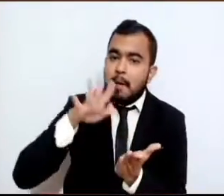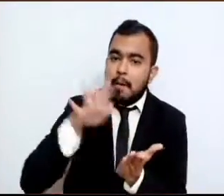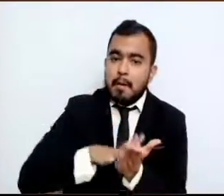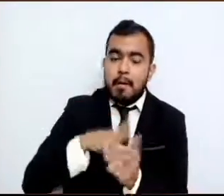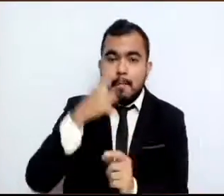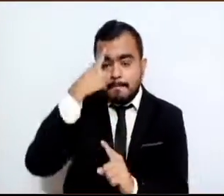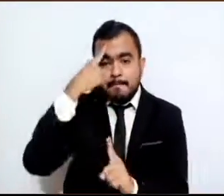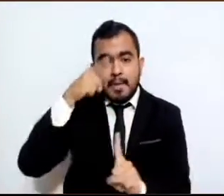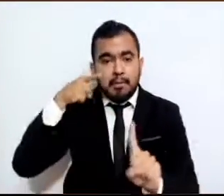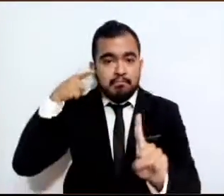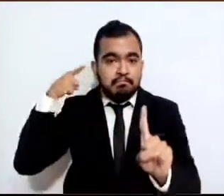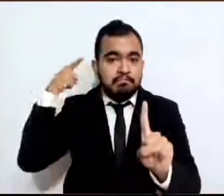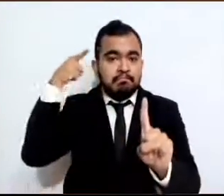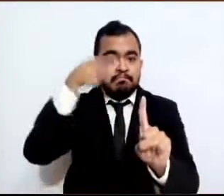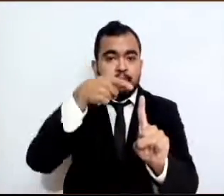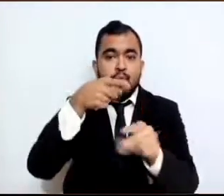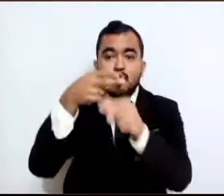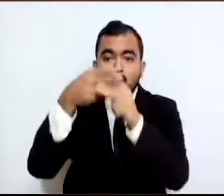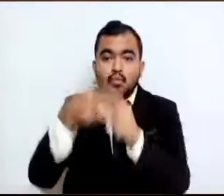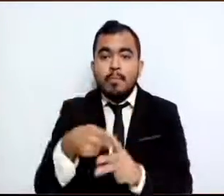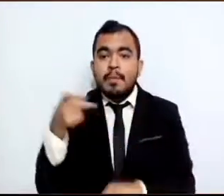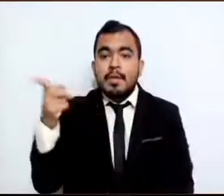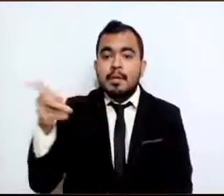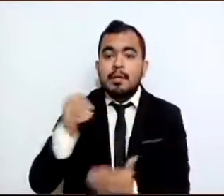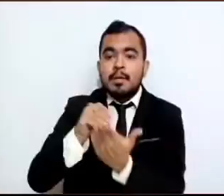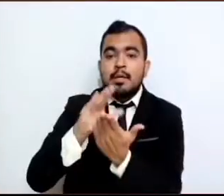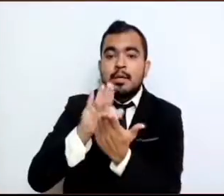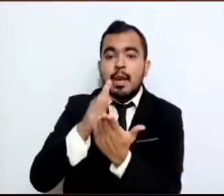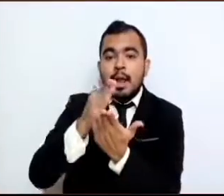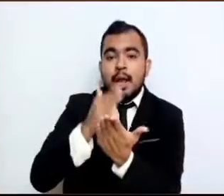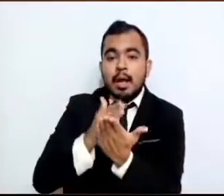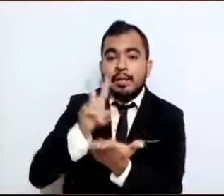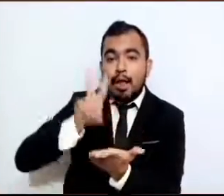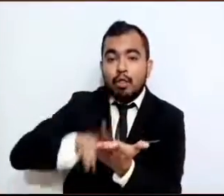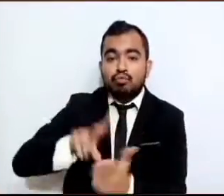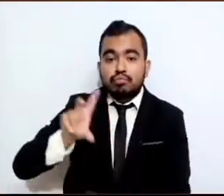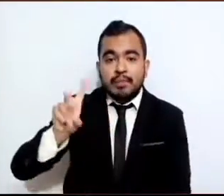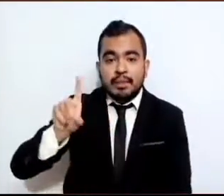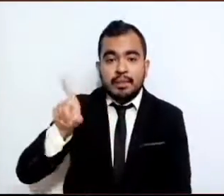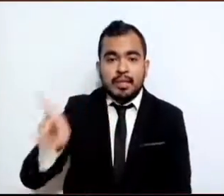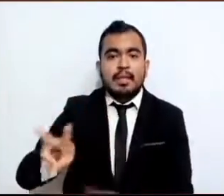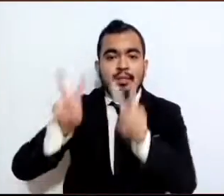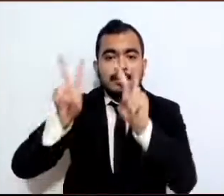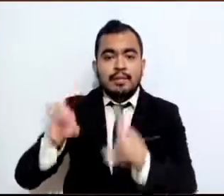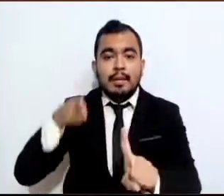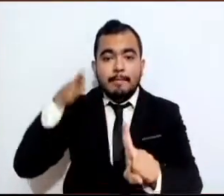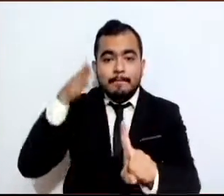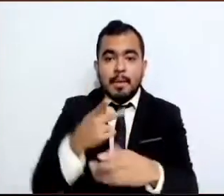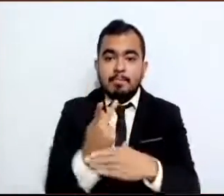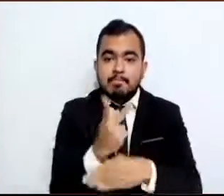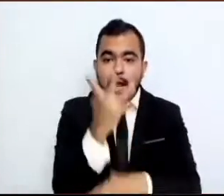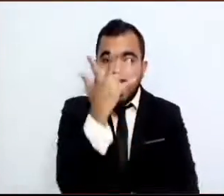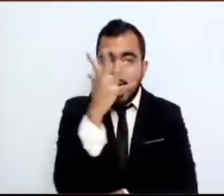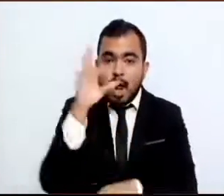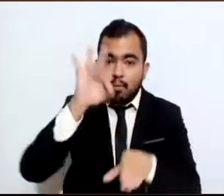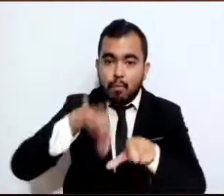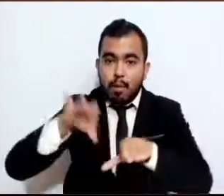con los objetivos de la Agenda 2030 en materia de reforestación.